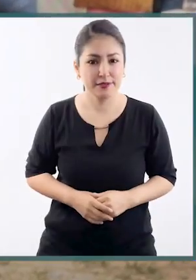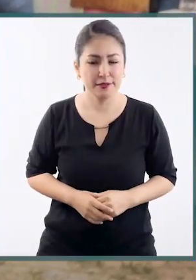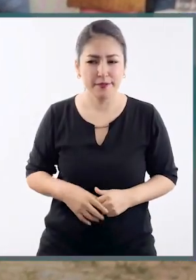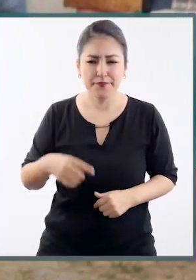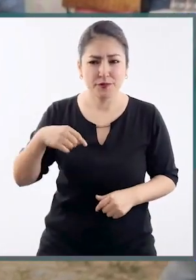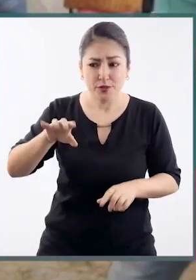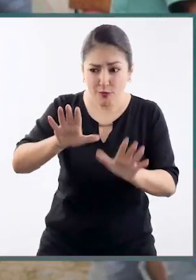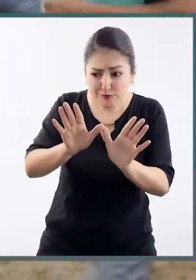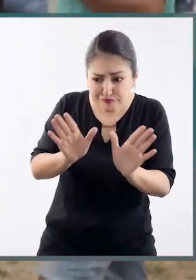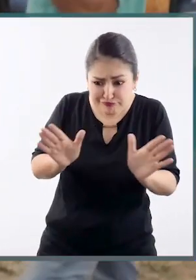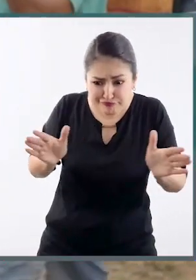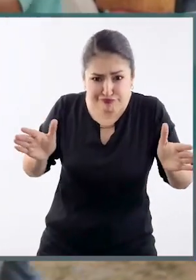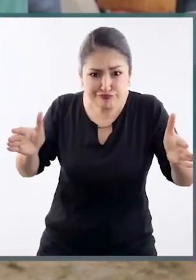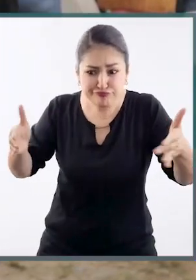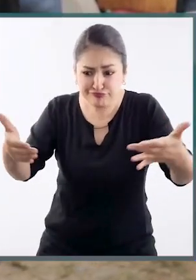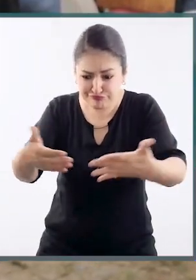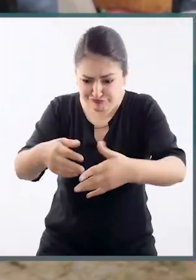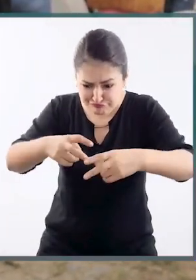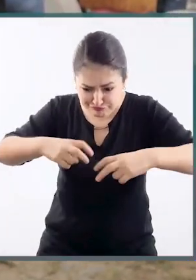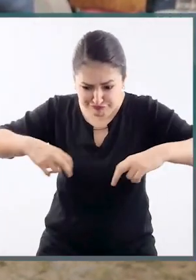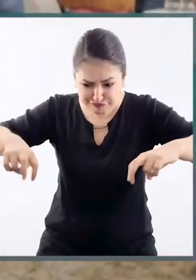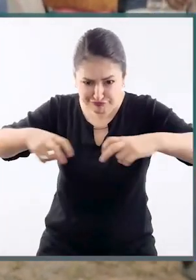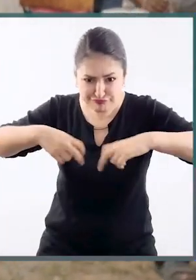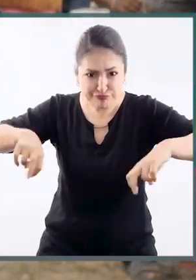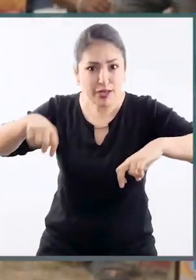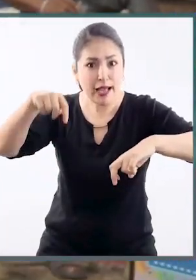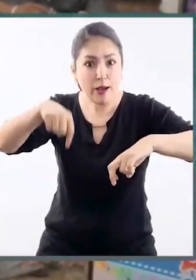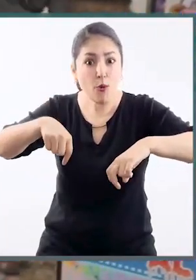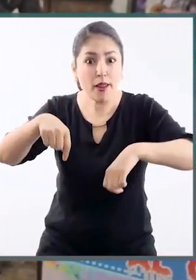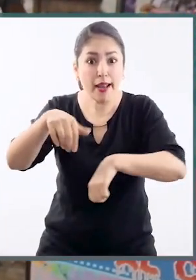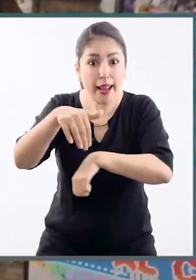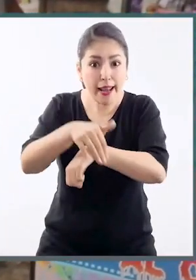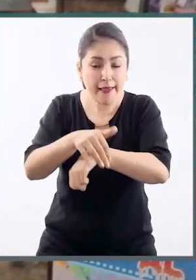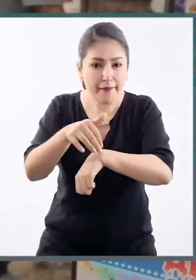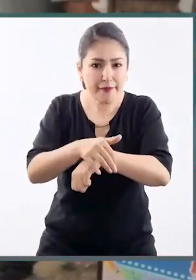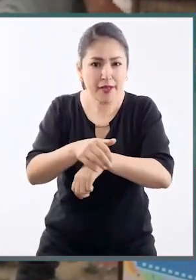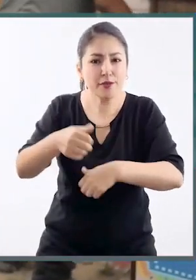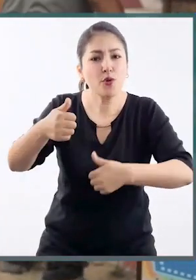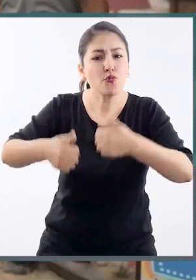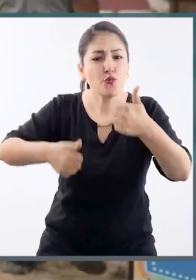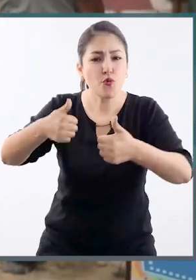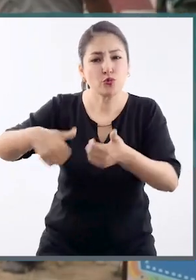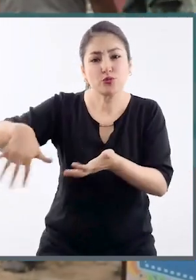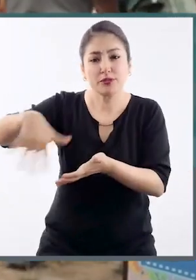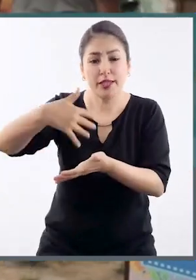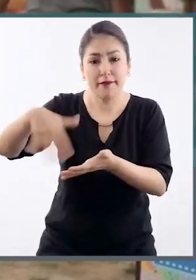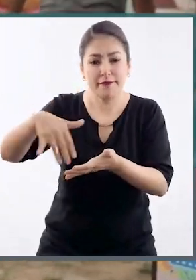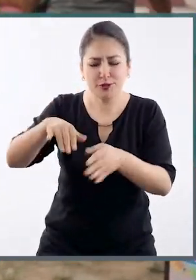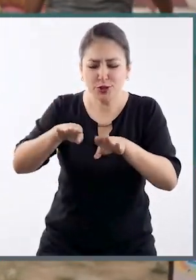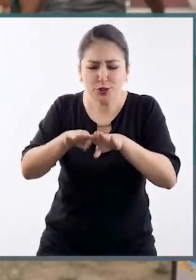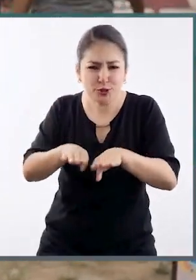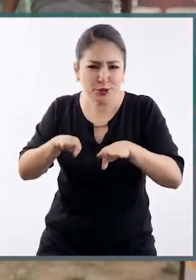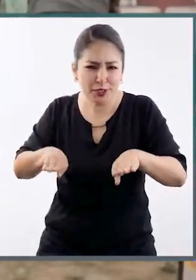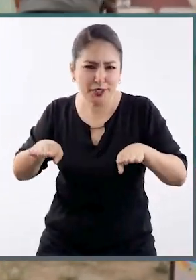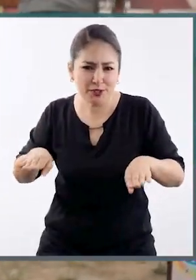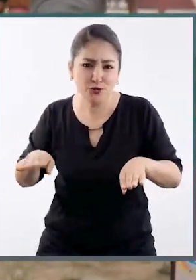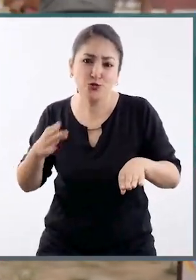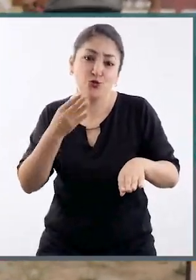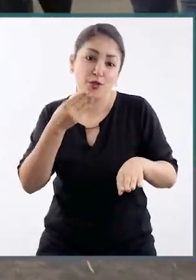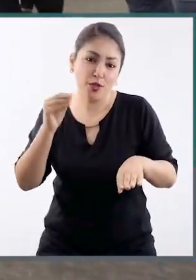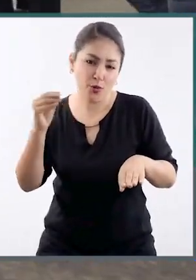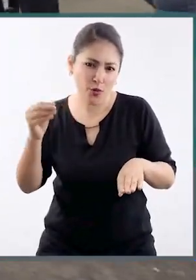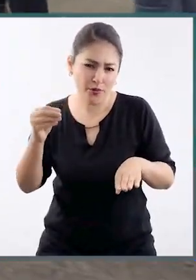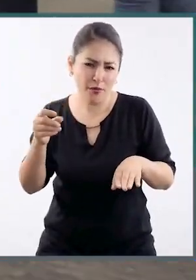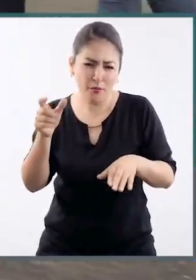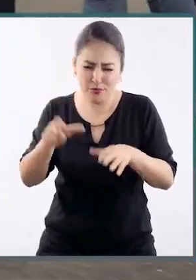Nos hemos trasladado al Coliseo Cerrado de Moyobamba. Aquí esta tarde se realizará el concurso de pandilla en las categorías infantil y